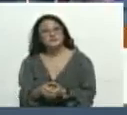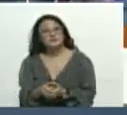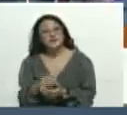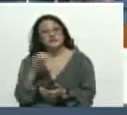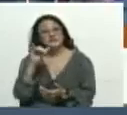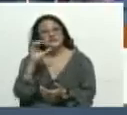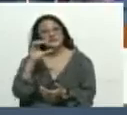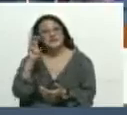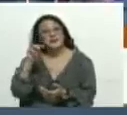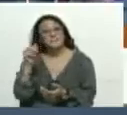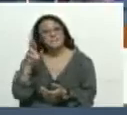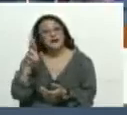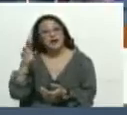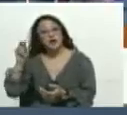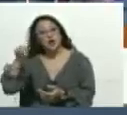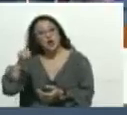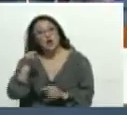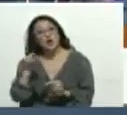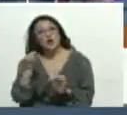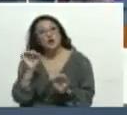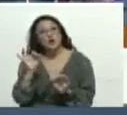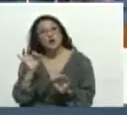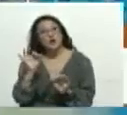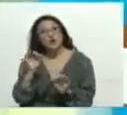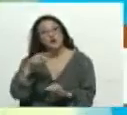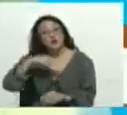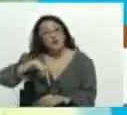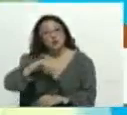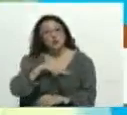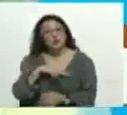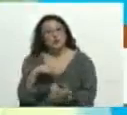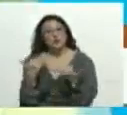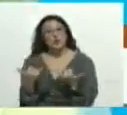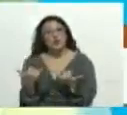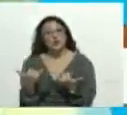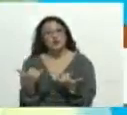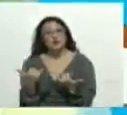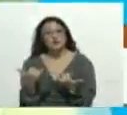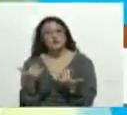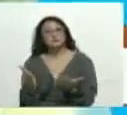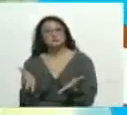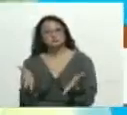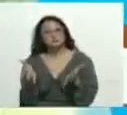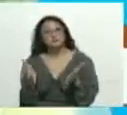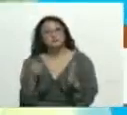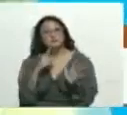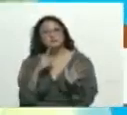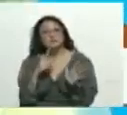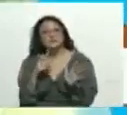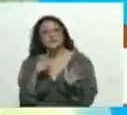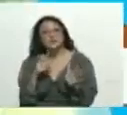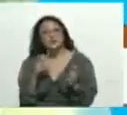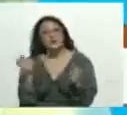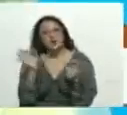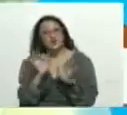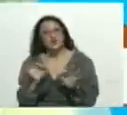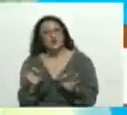marrón y nosotros para poder ahorita lograr tener una una un